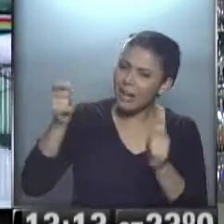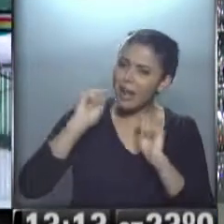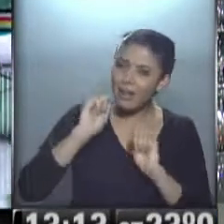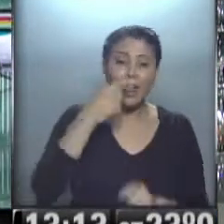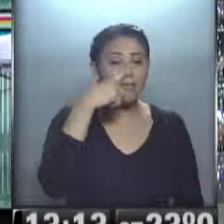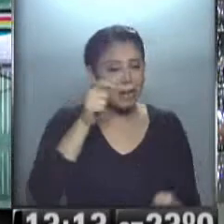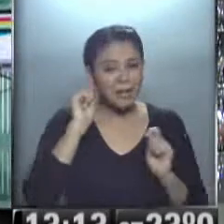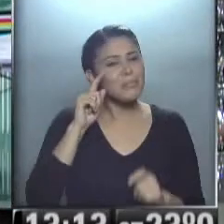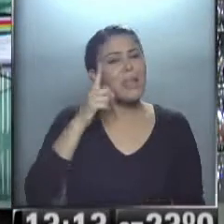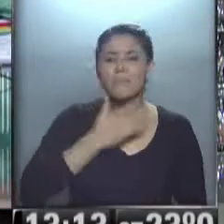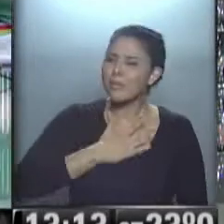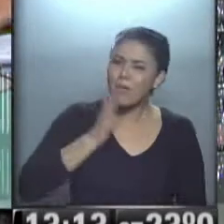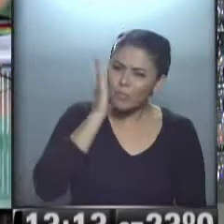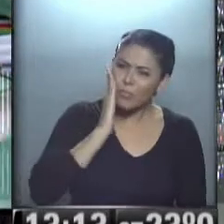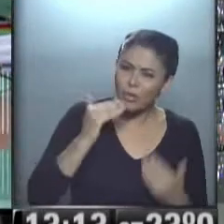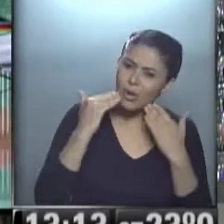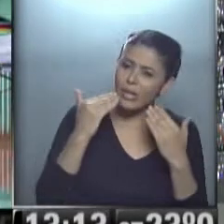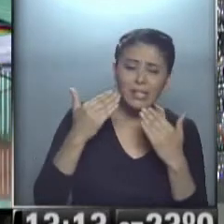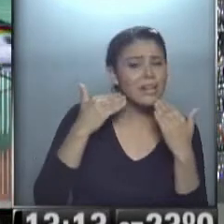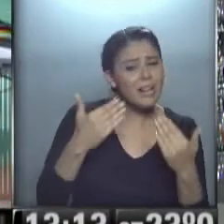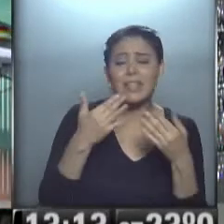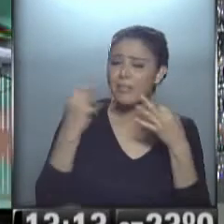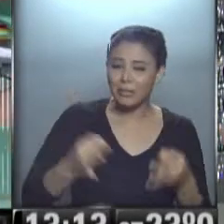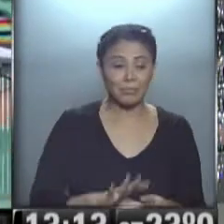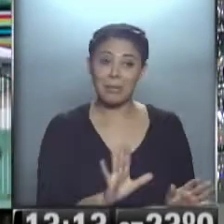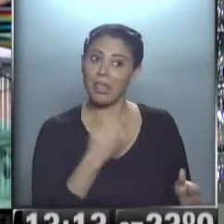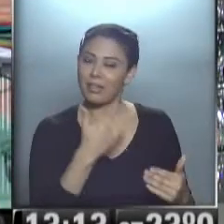regaló al final. Qué divino, Maxi, muchas gracias. Te lo recontra agradezco. De nada.